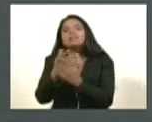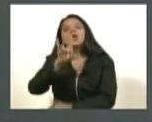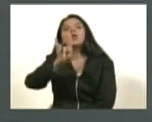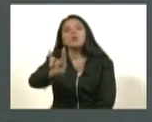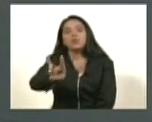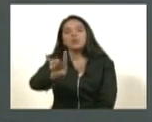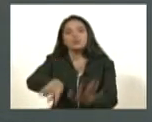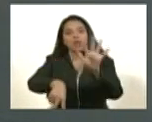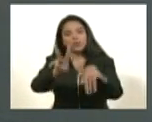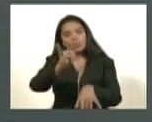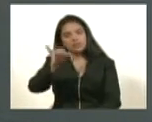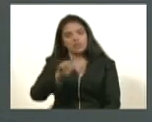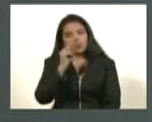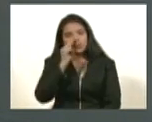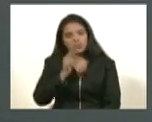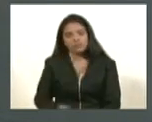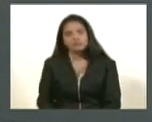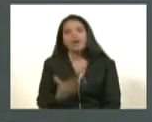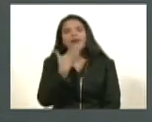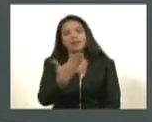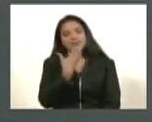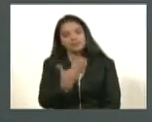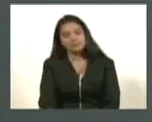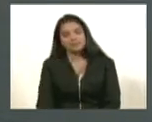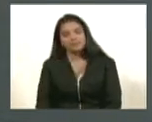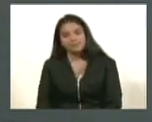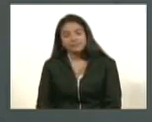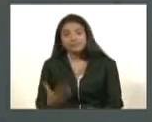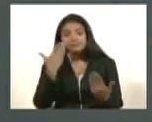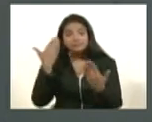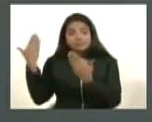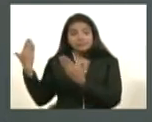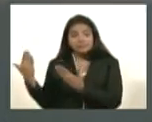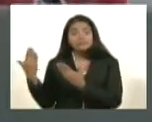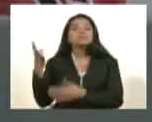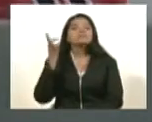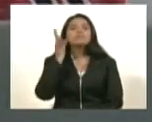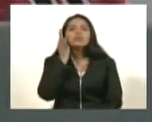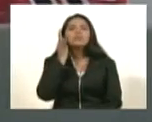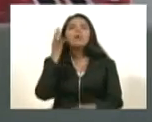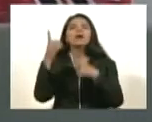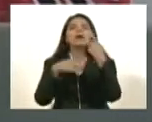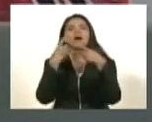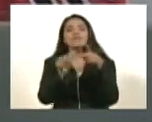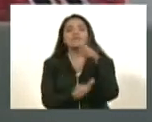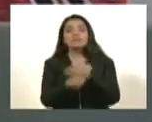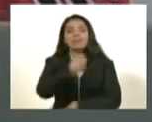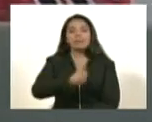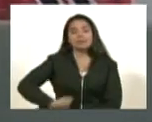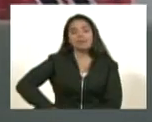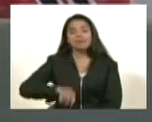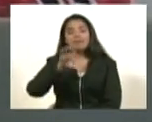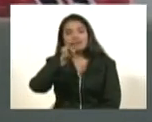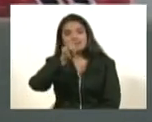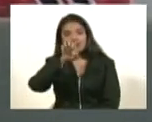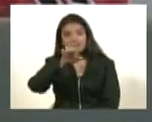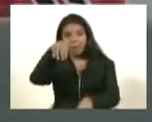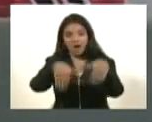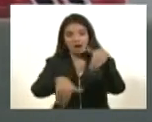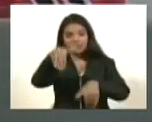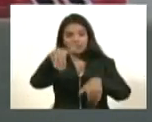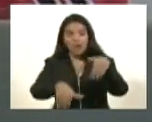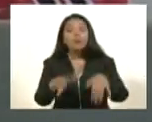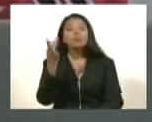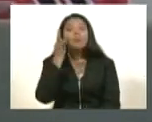lunes 12 de junio. Muchas gracias. Escuchamos ustedes entonces declaraciones de la vicepresidenta del Consejo Nacional Electoral,